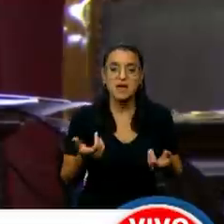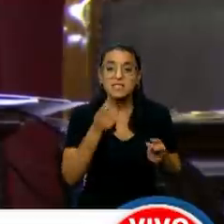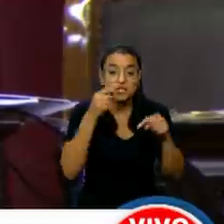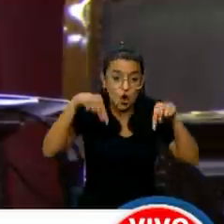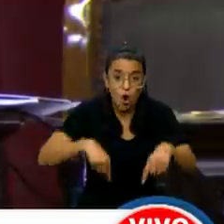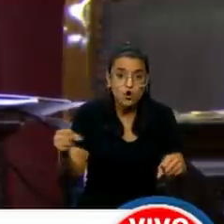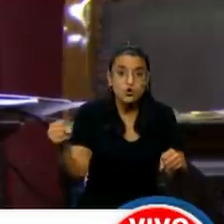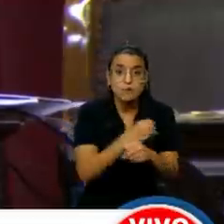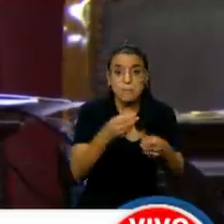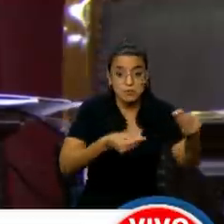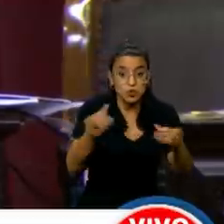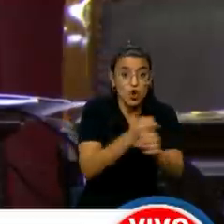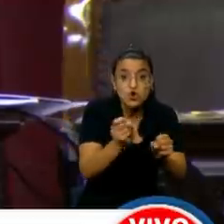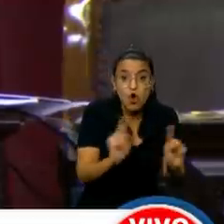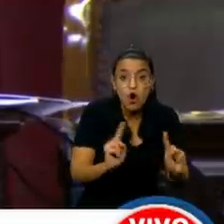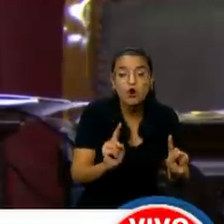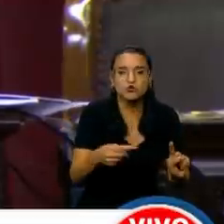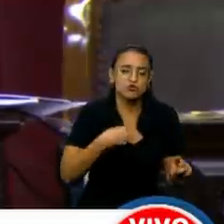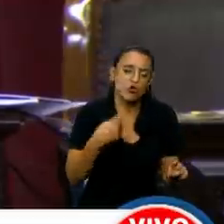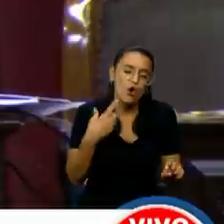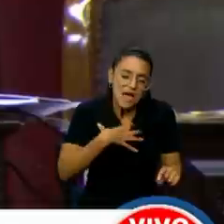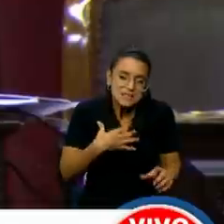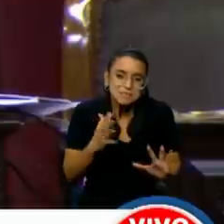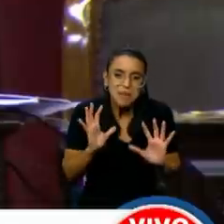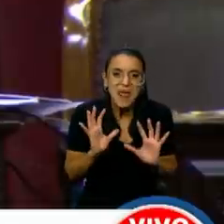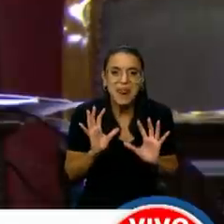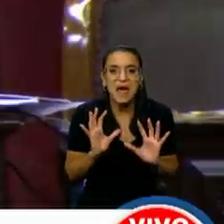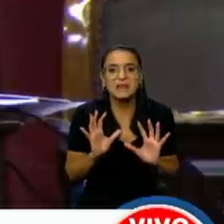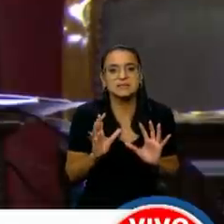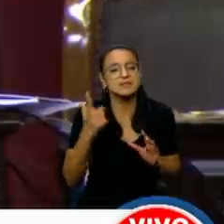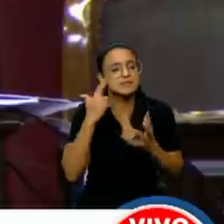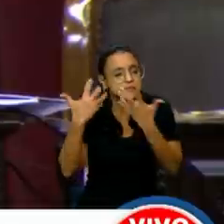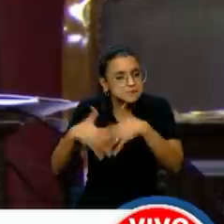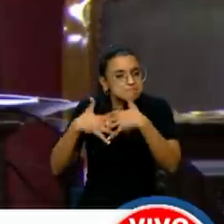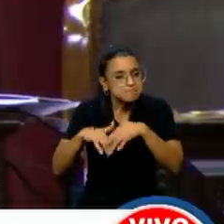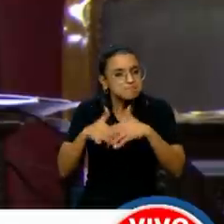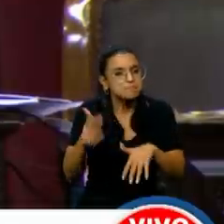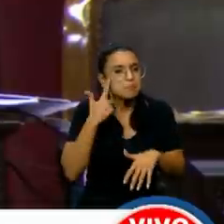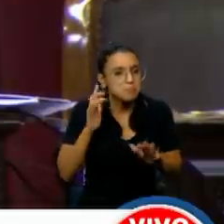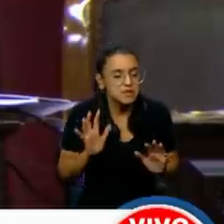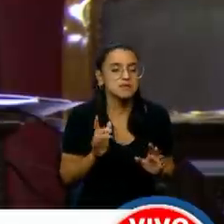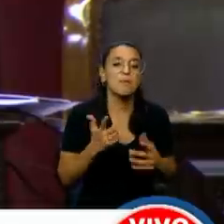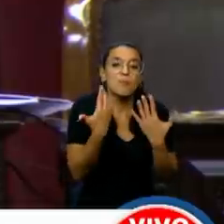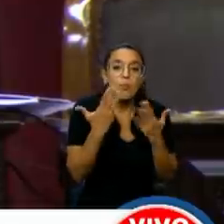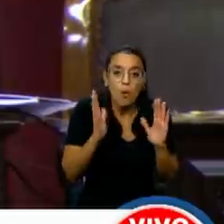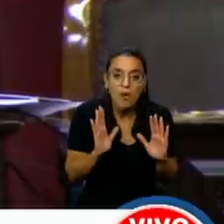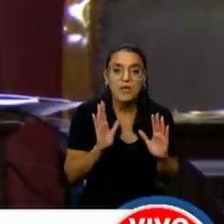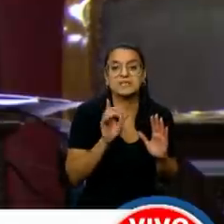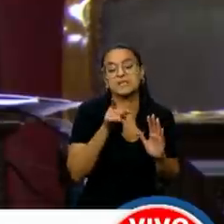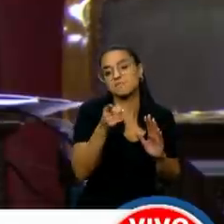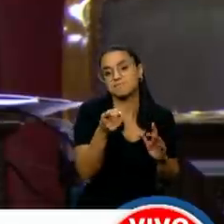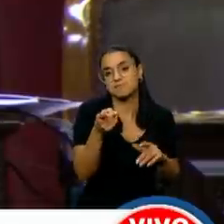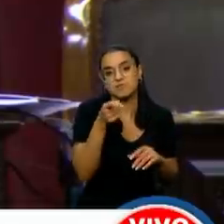aprobará el presupuesto que yo tengo la esperanza de que se reflexione y se piense probablemente esto